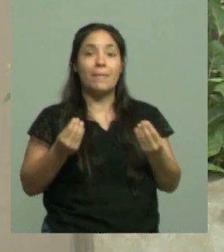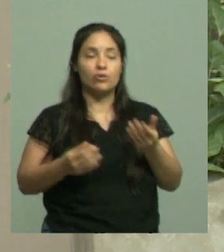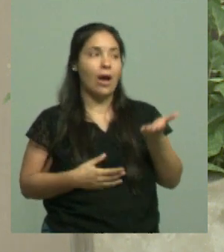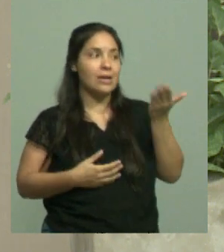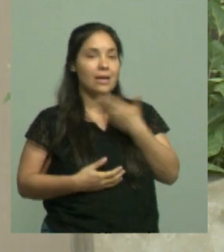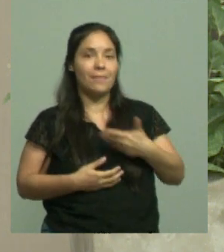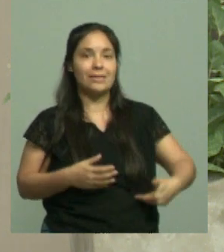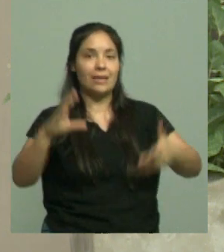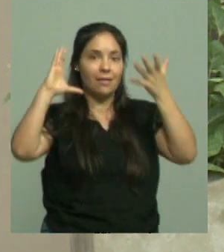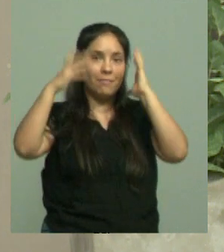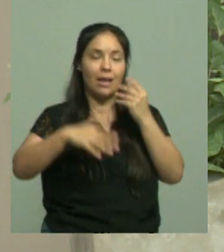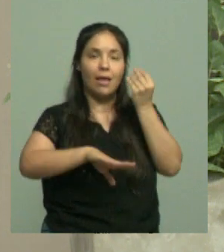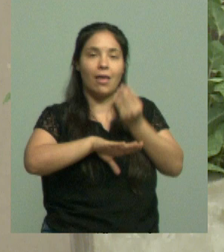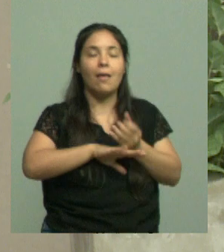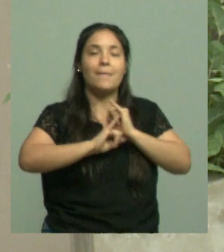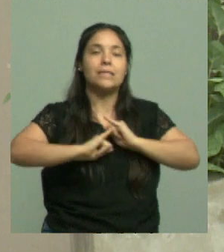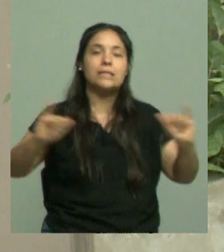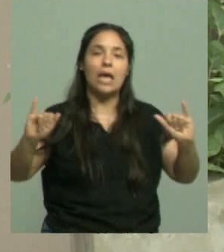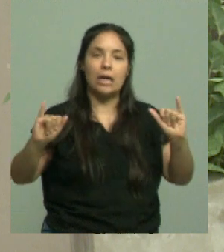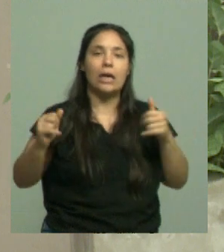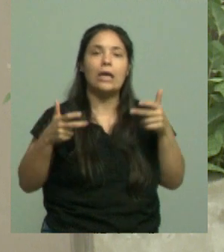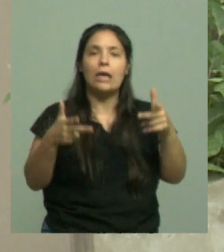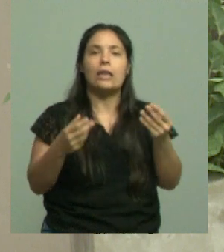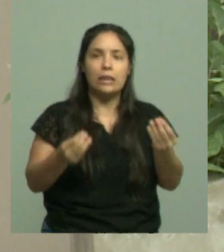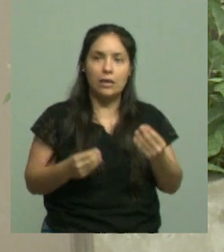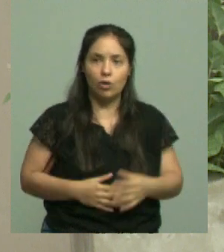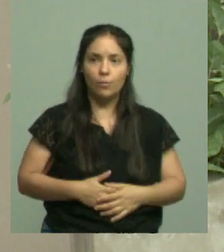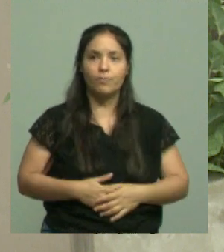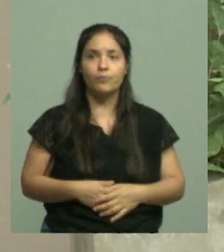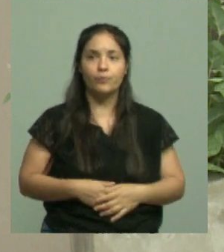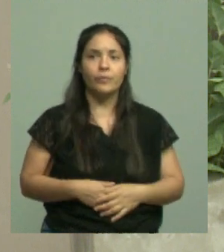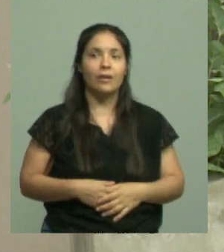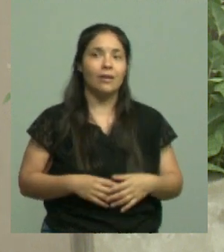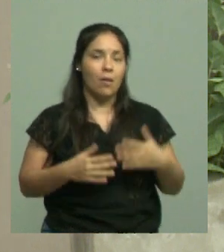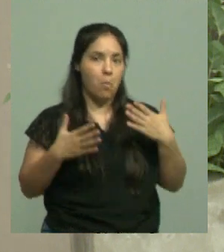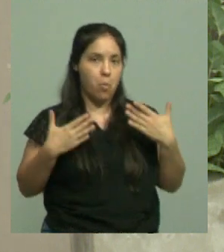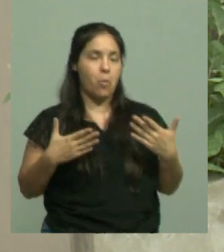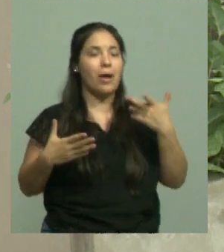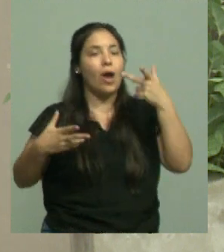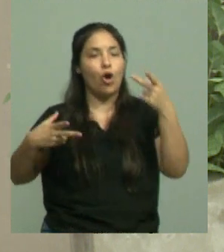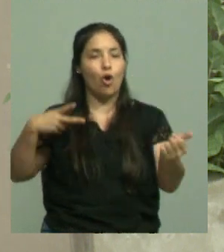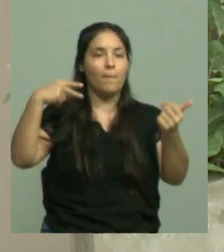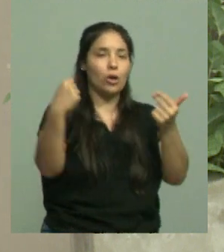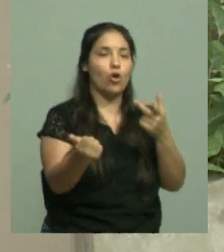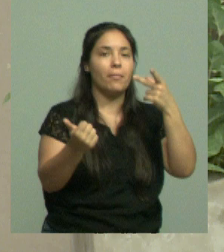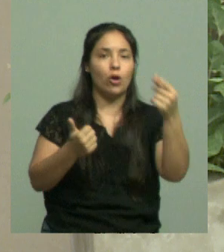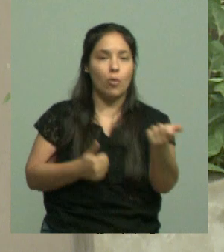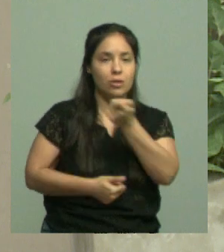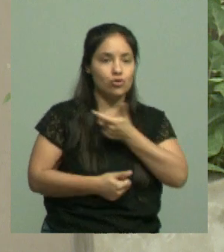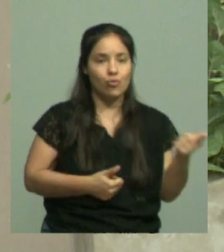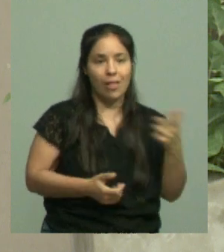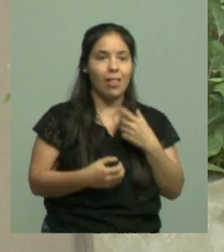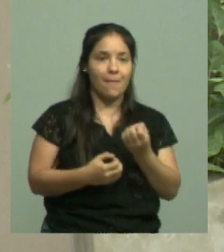daba su mensaje decía que había mejorado el poder de compra o adquisitivo de los salarios de los